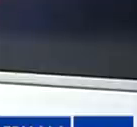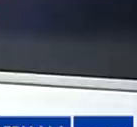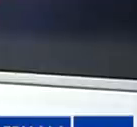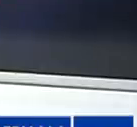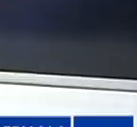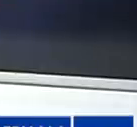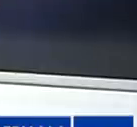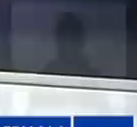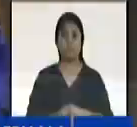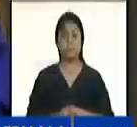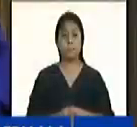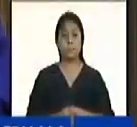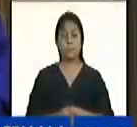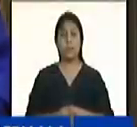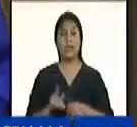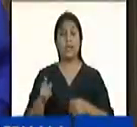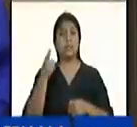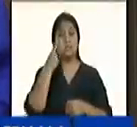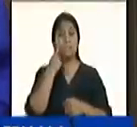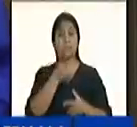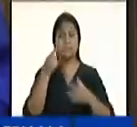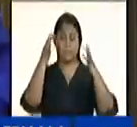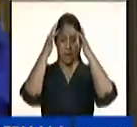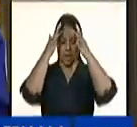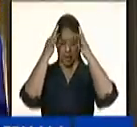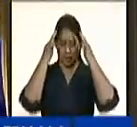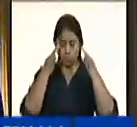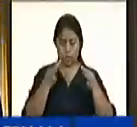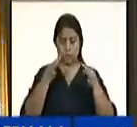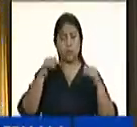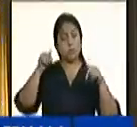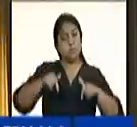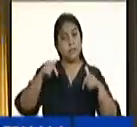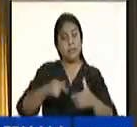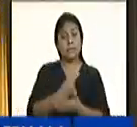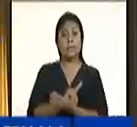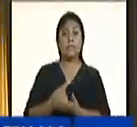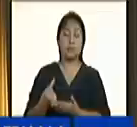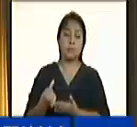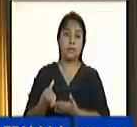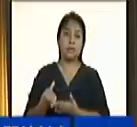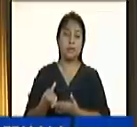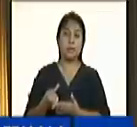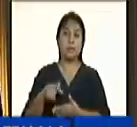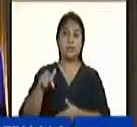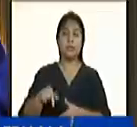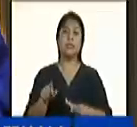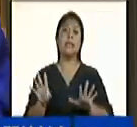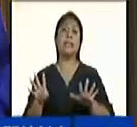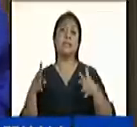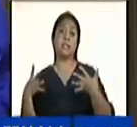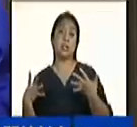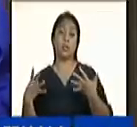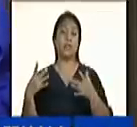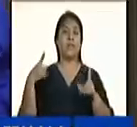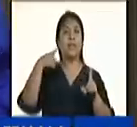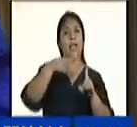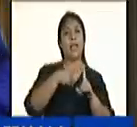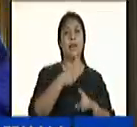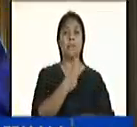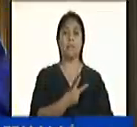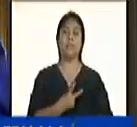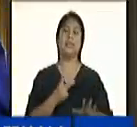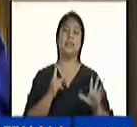del siguiente. Las disposiciones presidenciales para esta semana, del 19 al 26 de